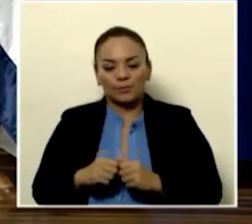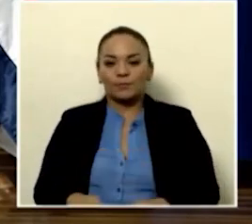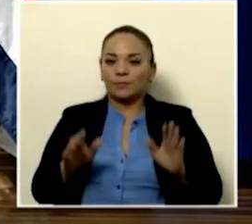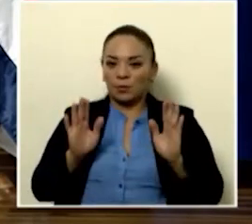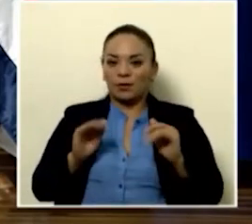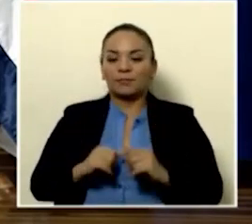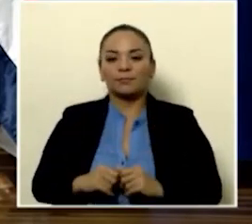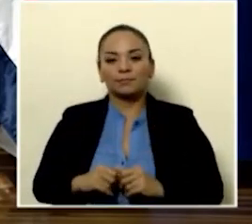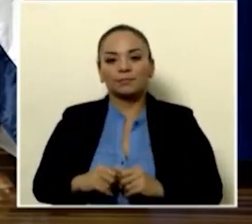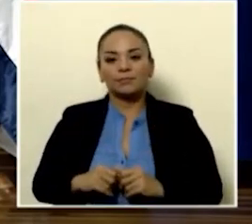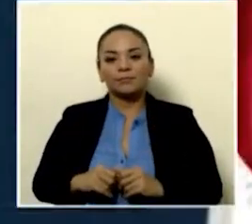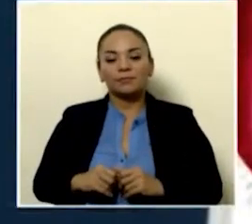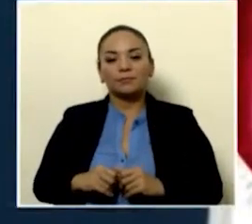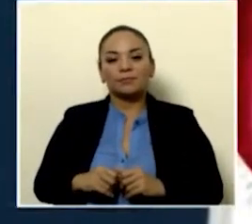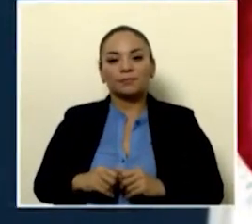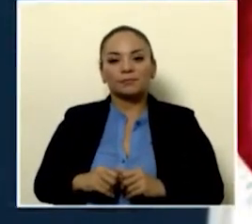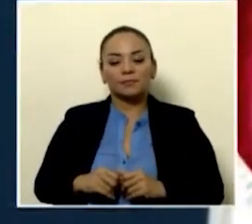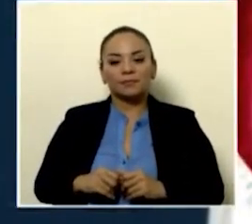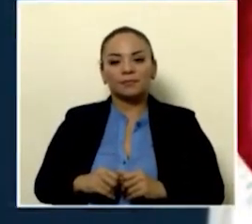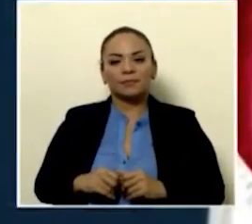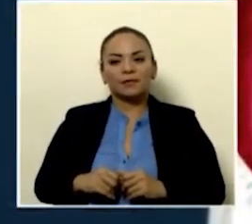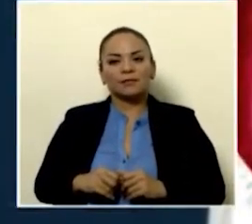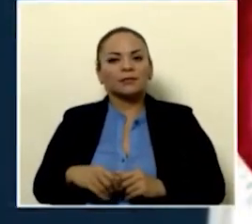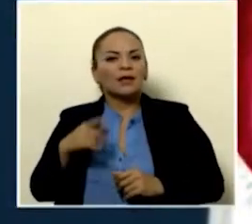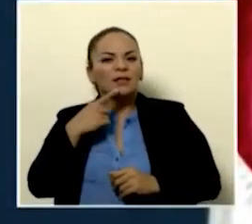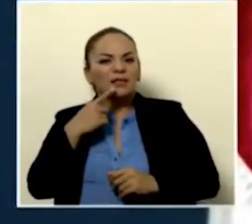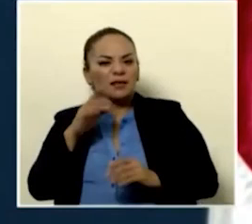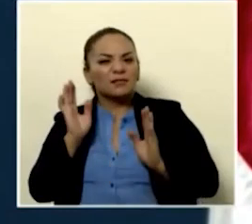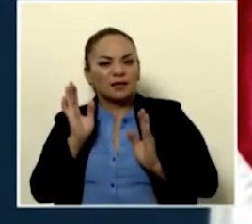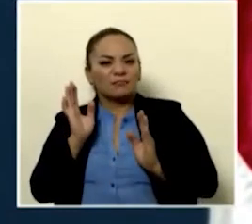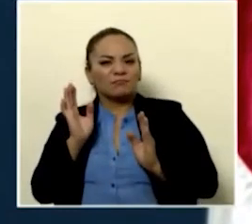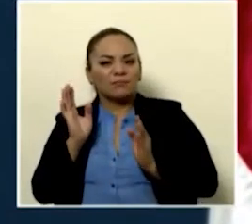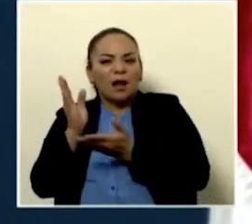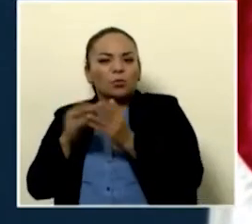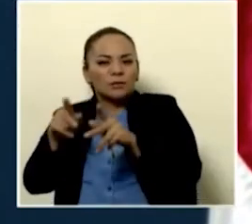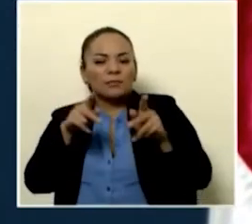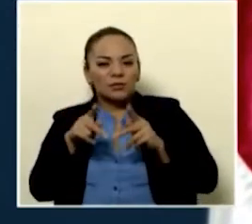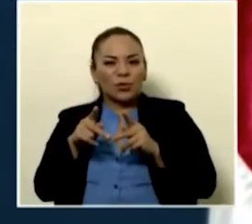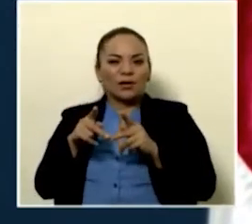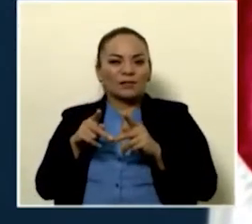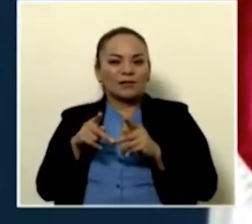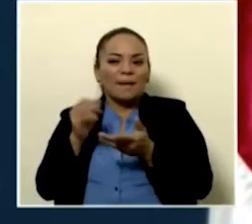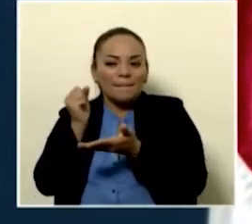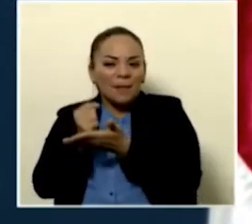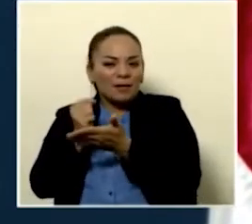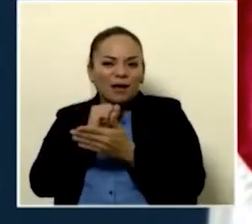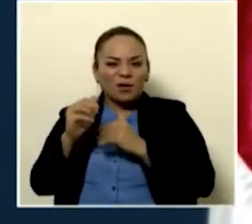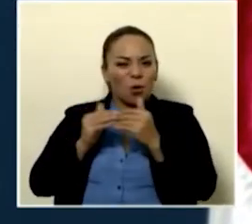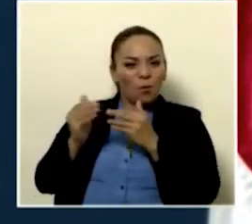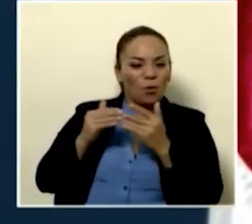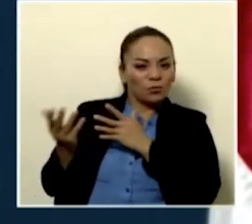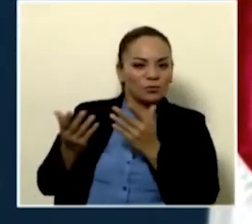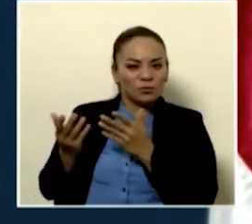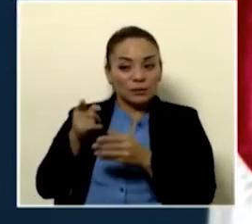Ahora, pero ahí decían que andaba la gente, ciertos dueños de carros de cierta marca, muy incómodos. No lo oí decir cómo